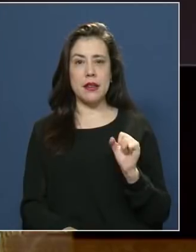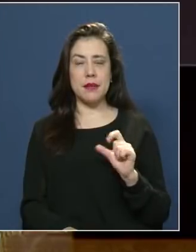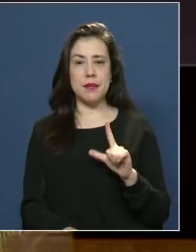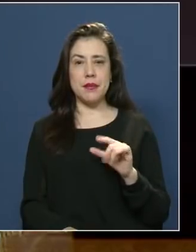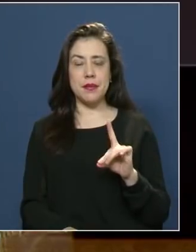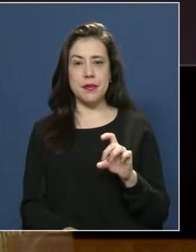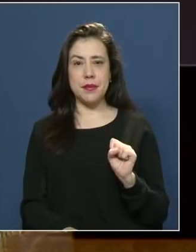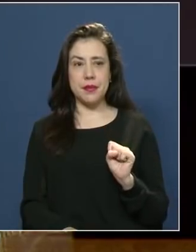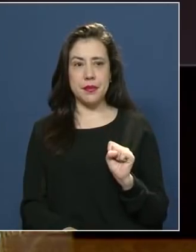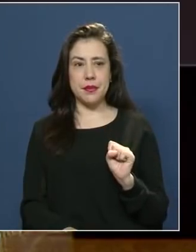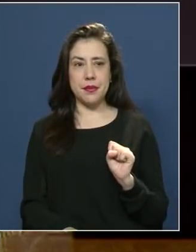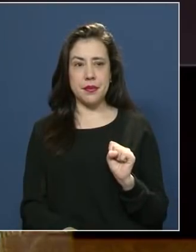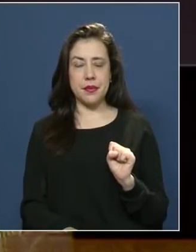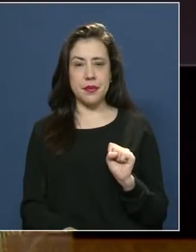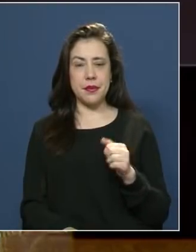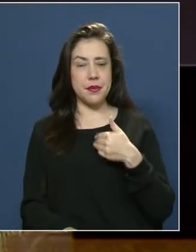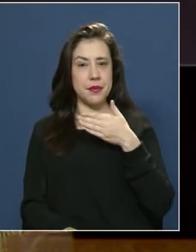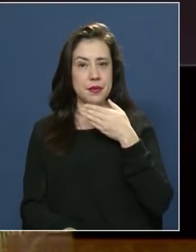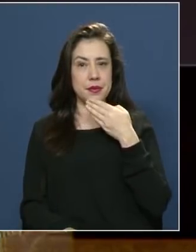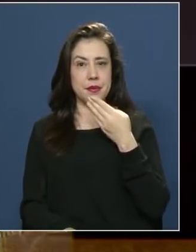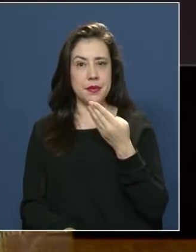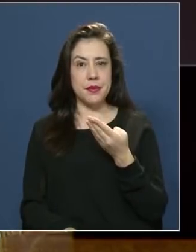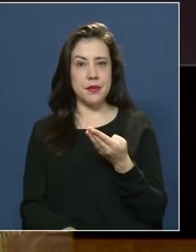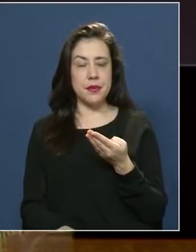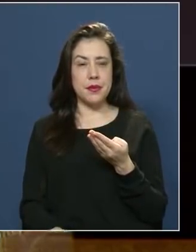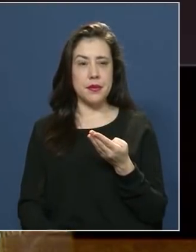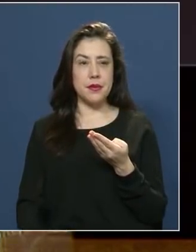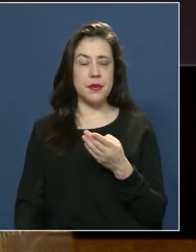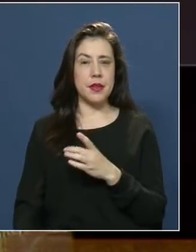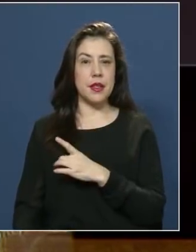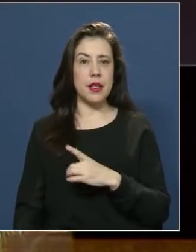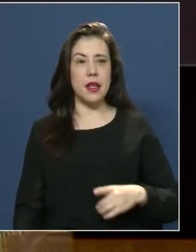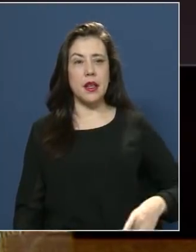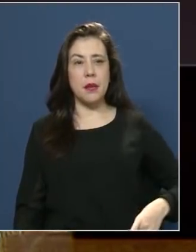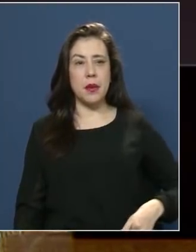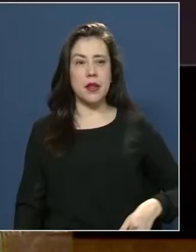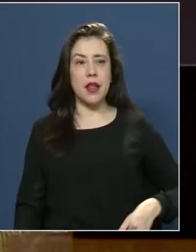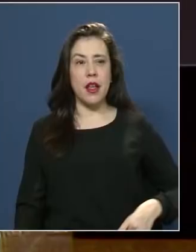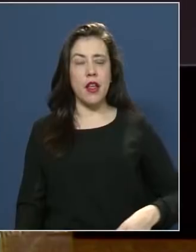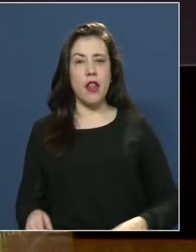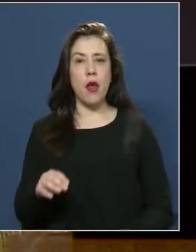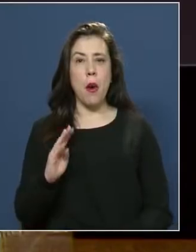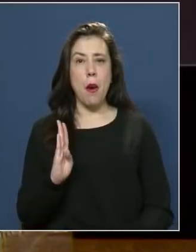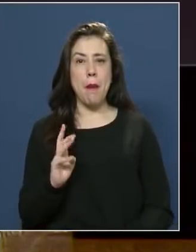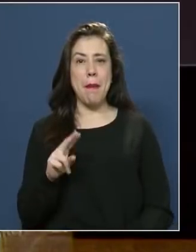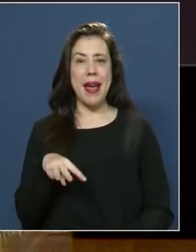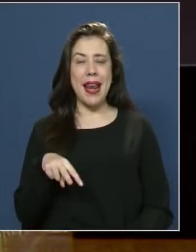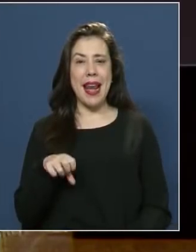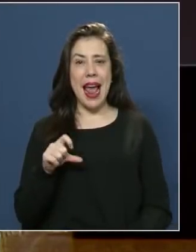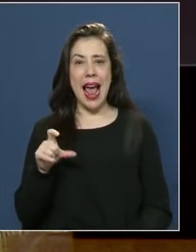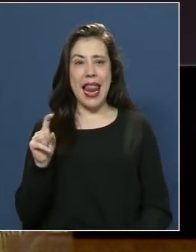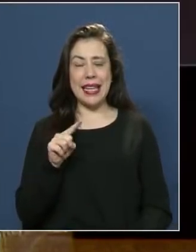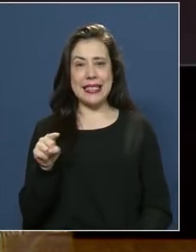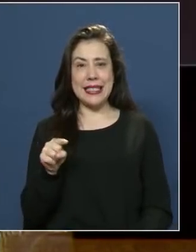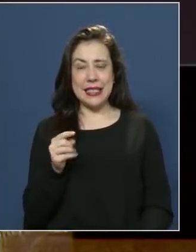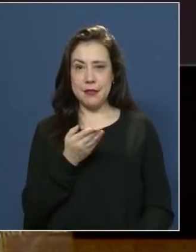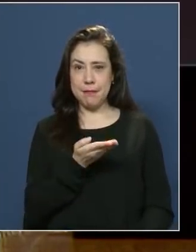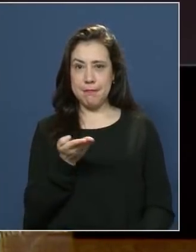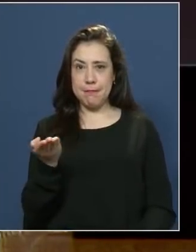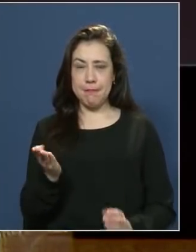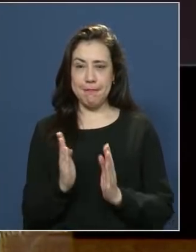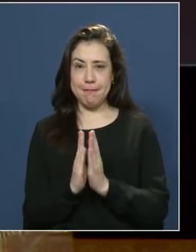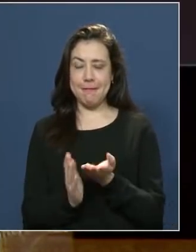A continuación, voy a ofrecerle la palabra al diputado don Alejandro Bernales. Por favor, don